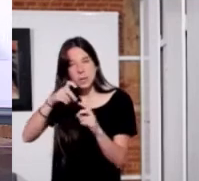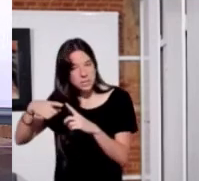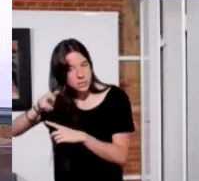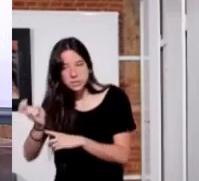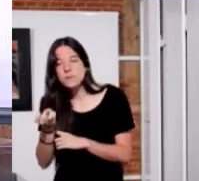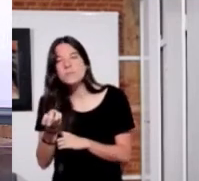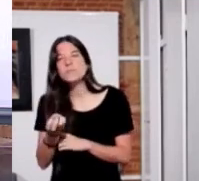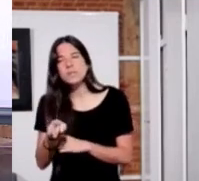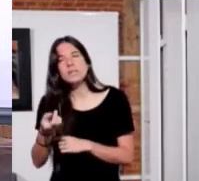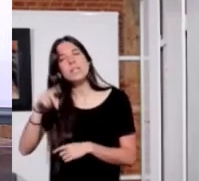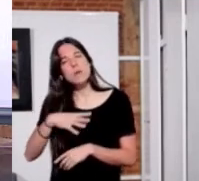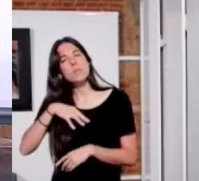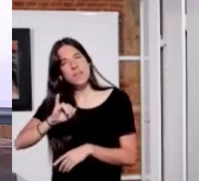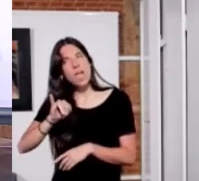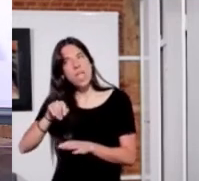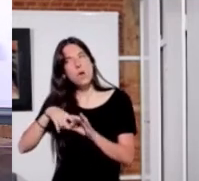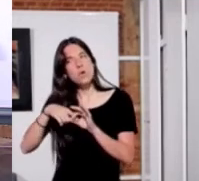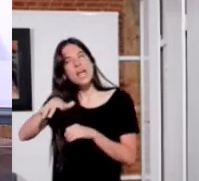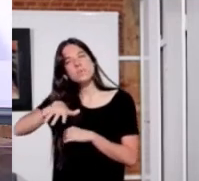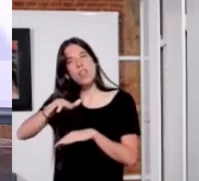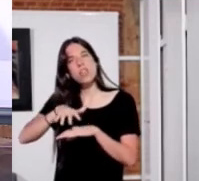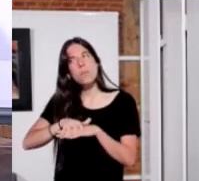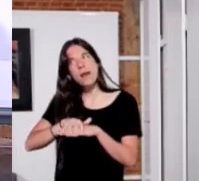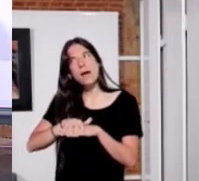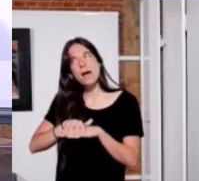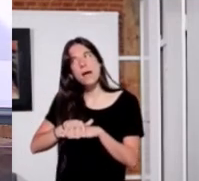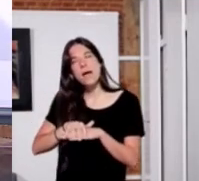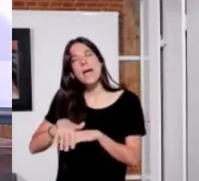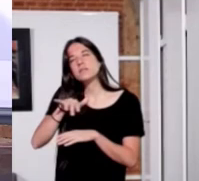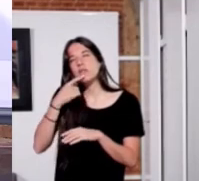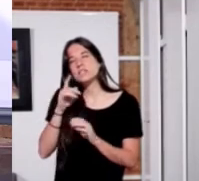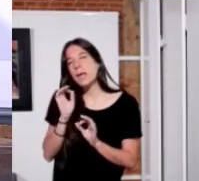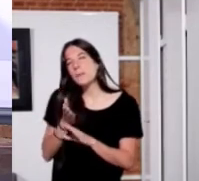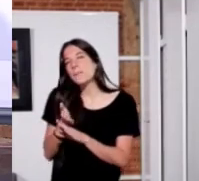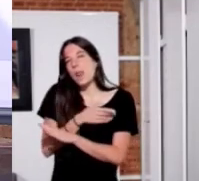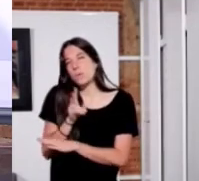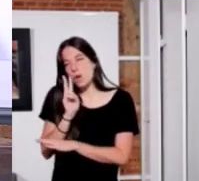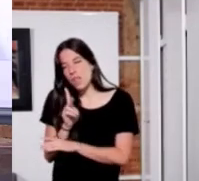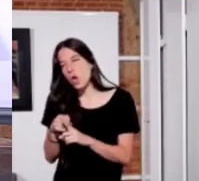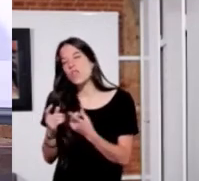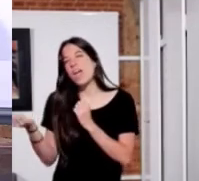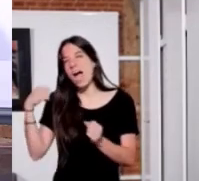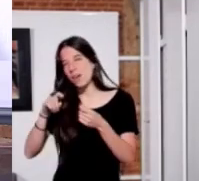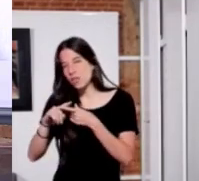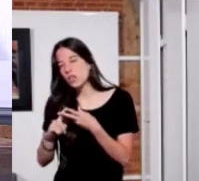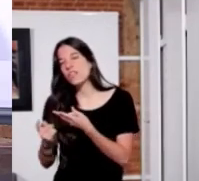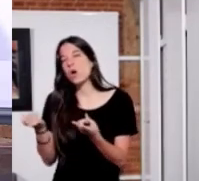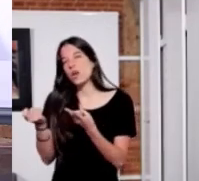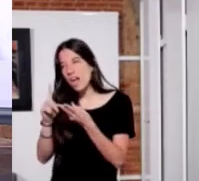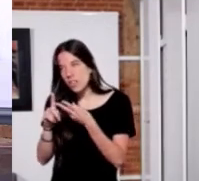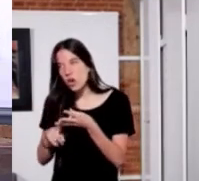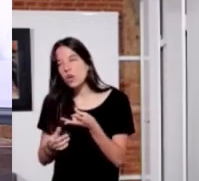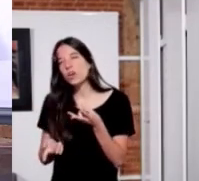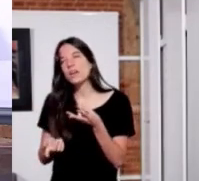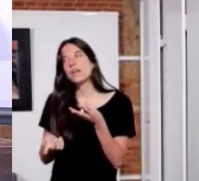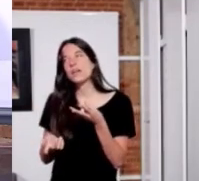es, hemos tenido la pandemia, teníamos antes incendios, teníamos crisis humanitarias, pero ahora pues las tenemos en las puertas de